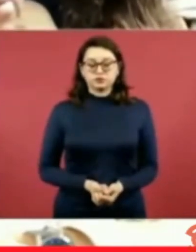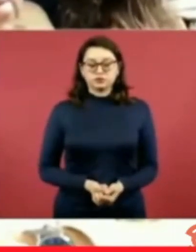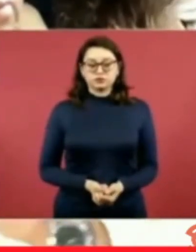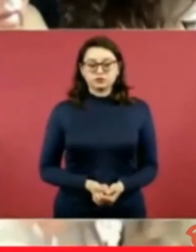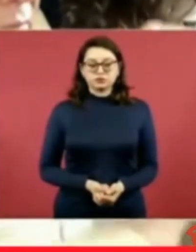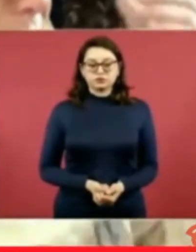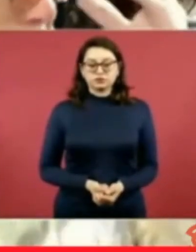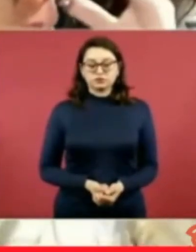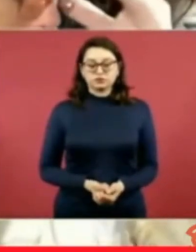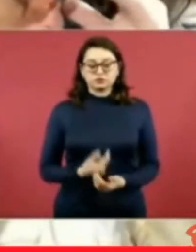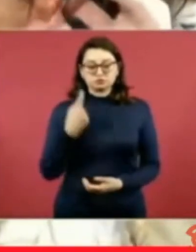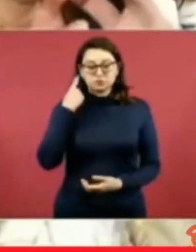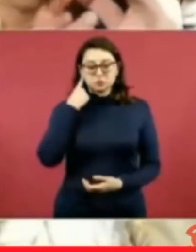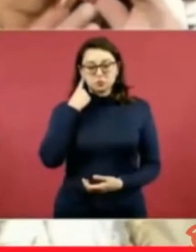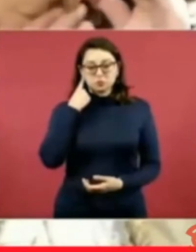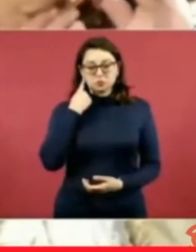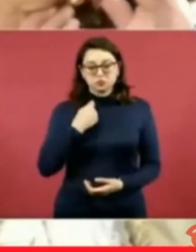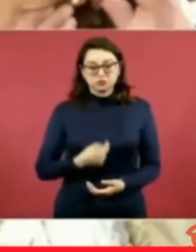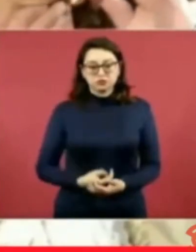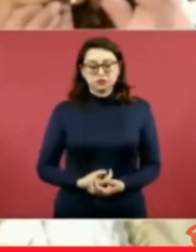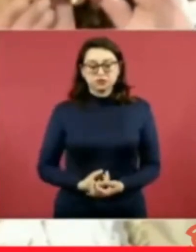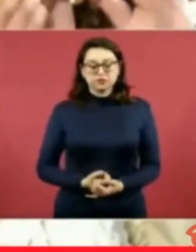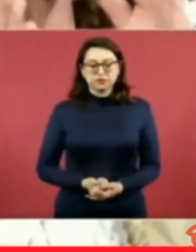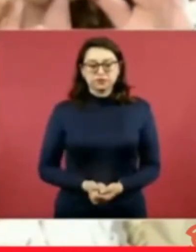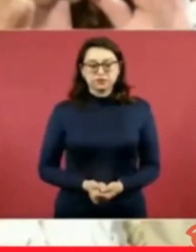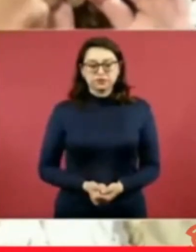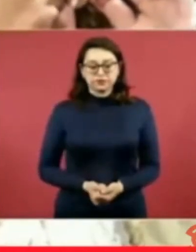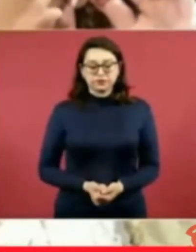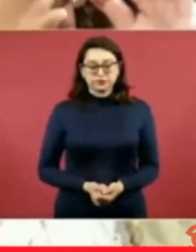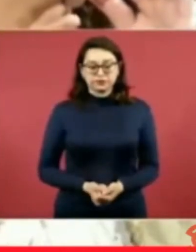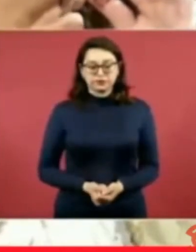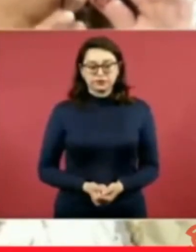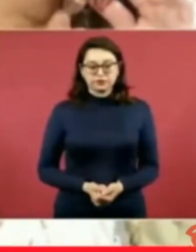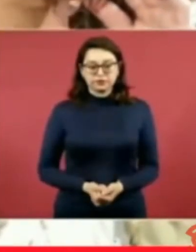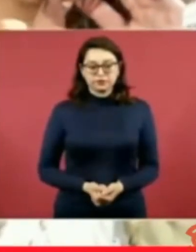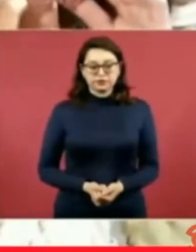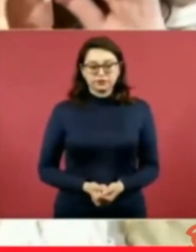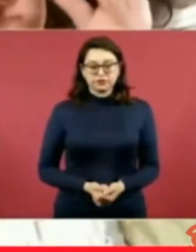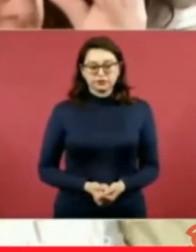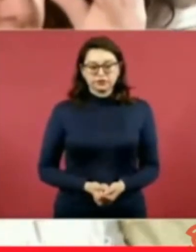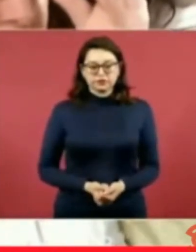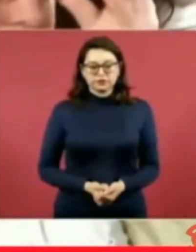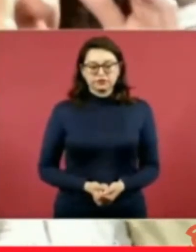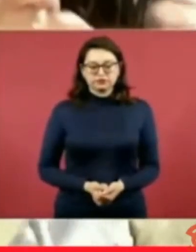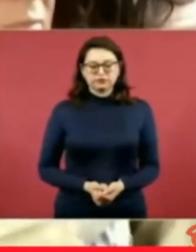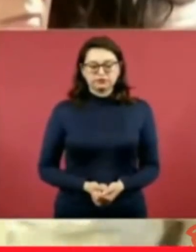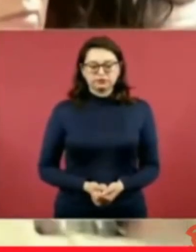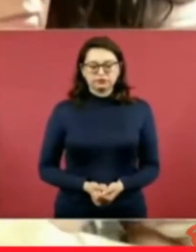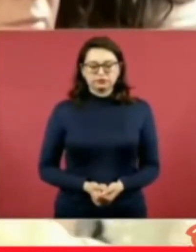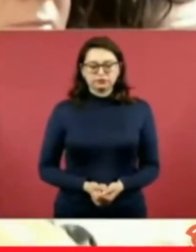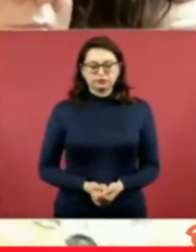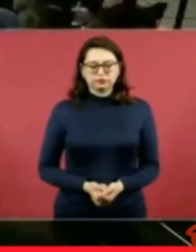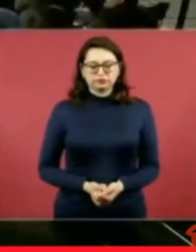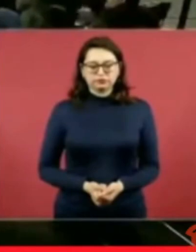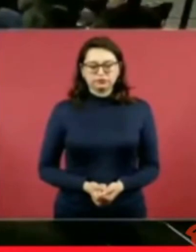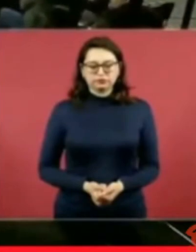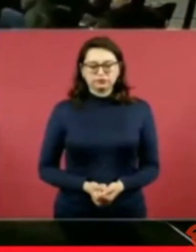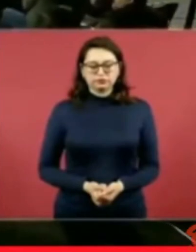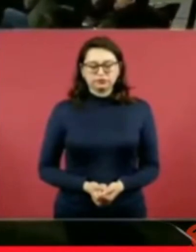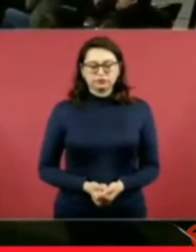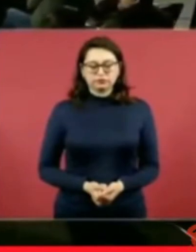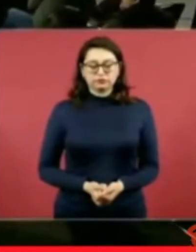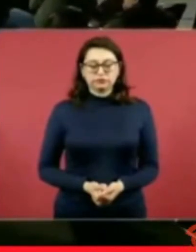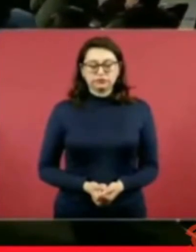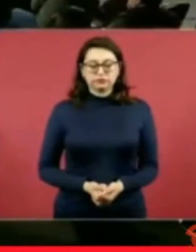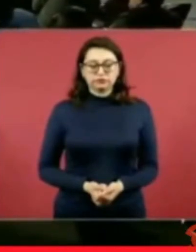es, que tenía completamente monopolizado el tema de las víctimas de feminicidio. ¿Quién es? El